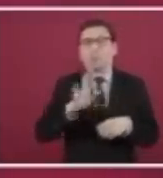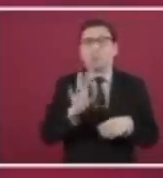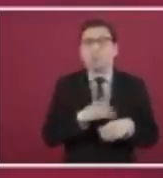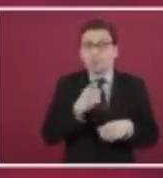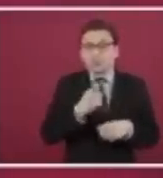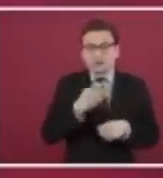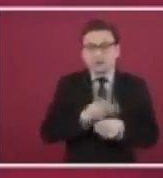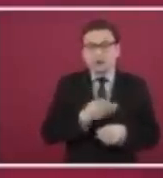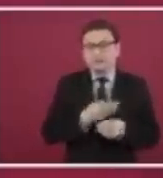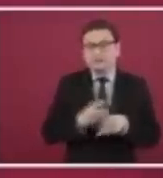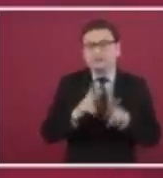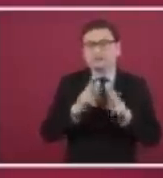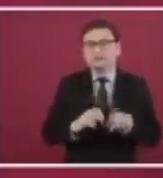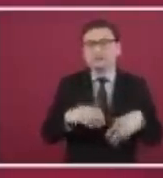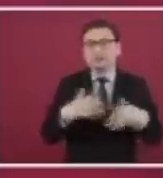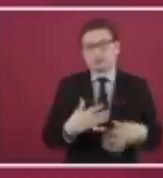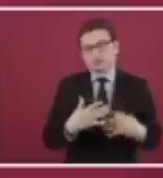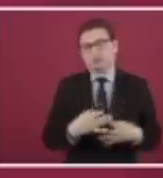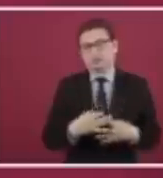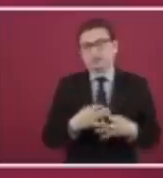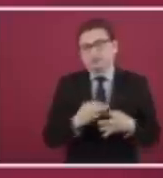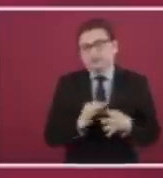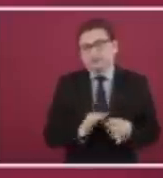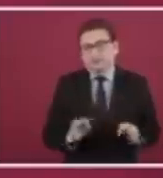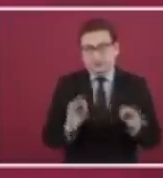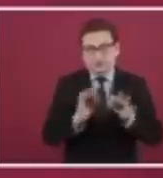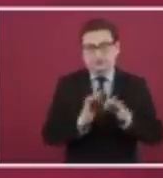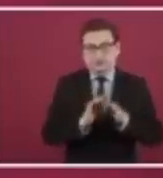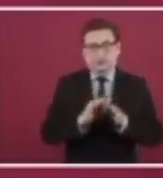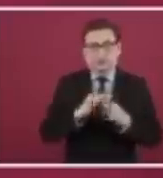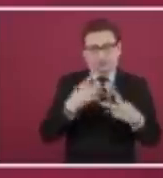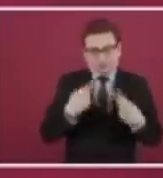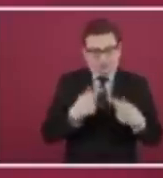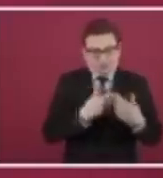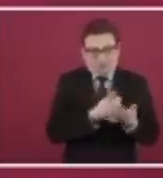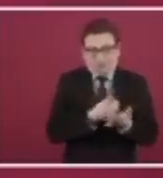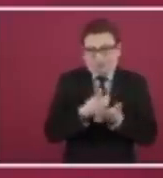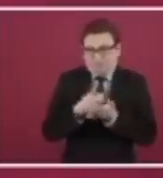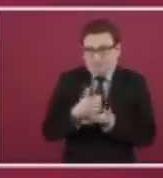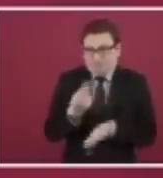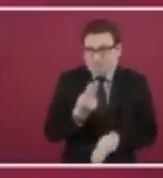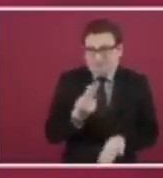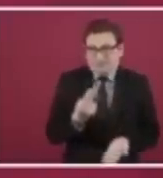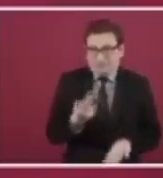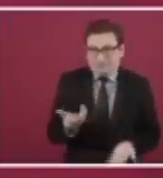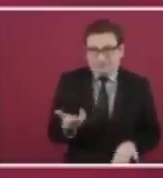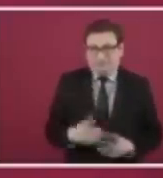humanitario,